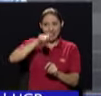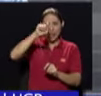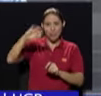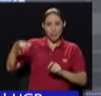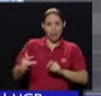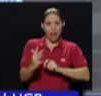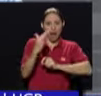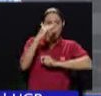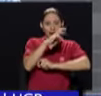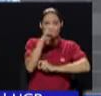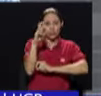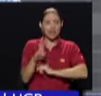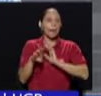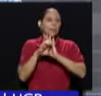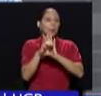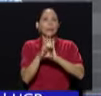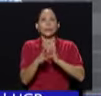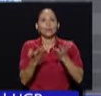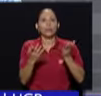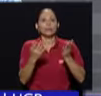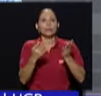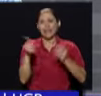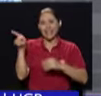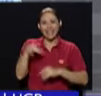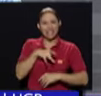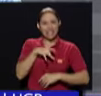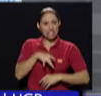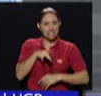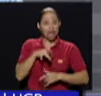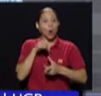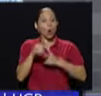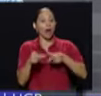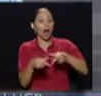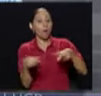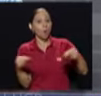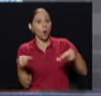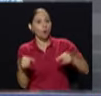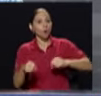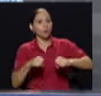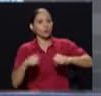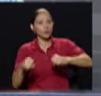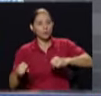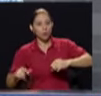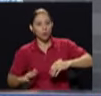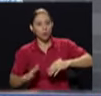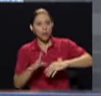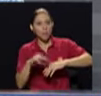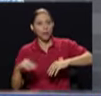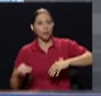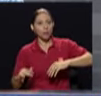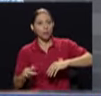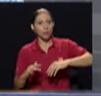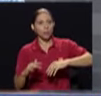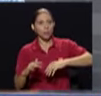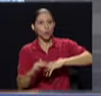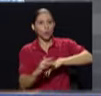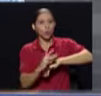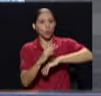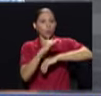Costa Rica, por ejemplo, para un tsunami de un sismo que ocurrió en Chile o en Japón, es un dato importante para la comunidad